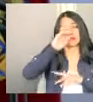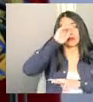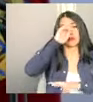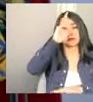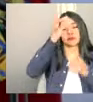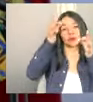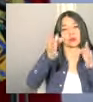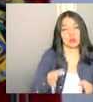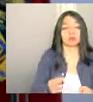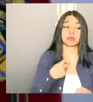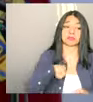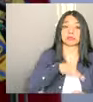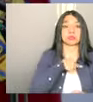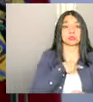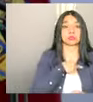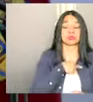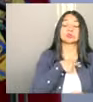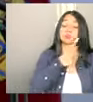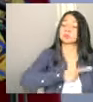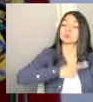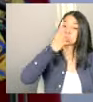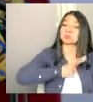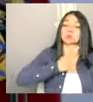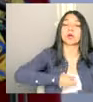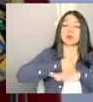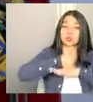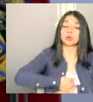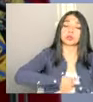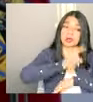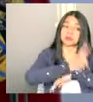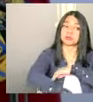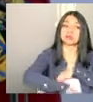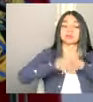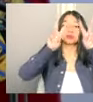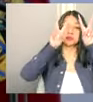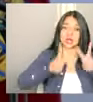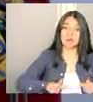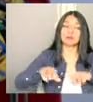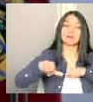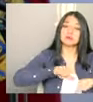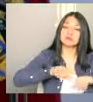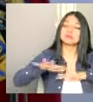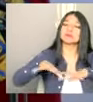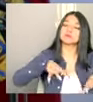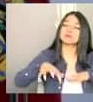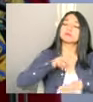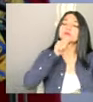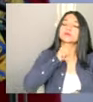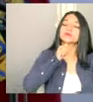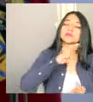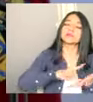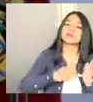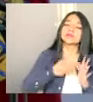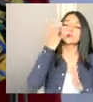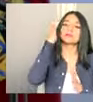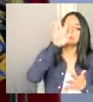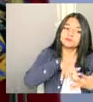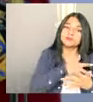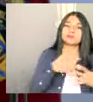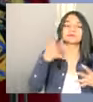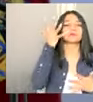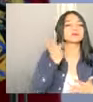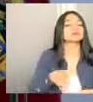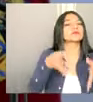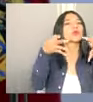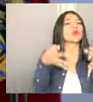tenga duda de que nosotros, ejerciendo la autoridad pública, así lo haremos respecto a los operadores privados que tienen que cumplir. Cuando se reclama o